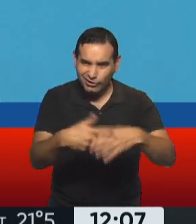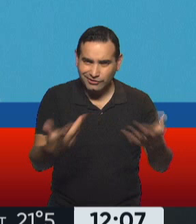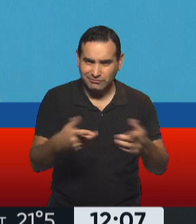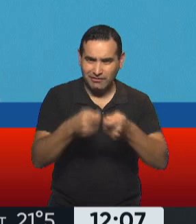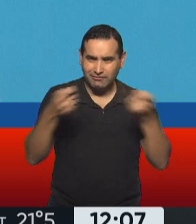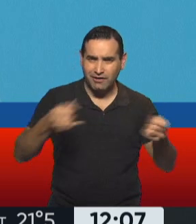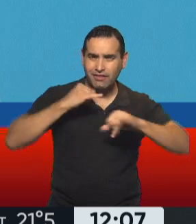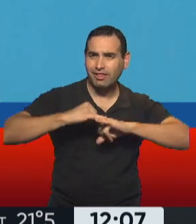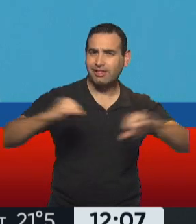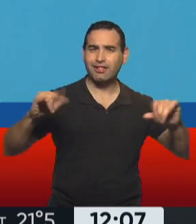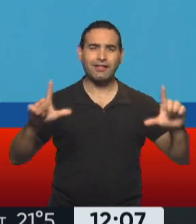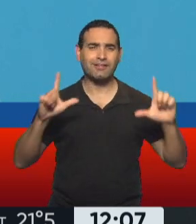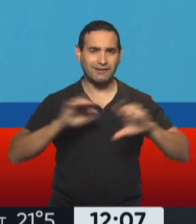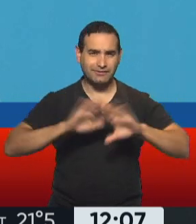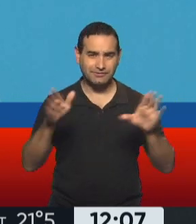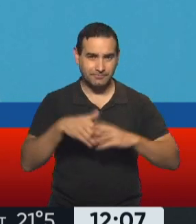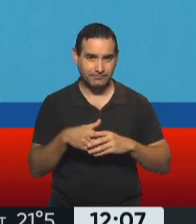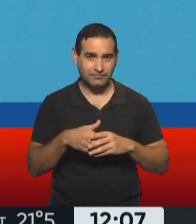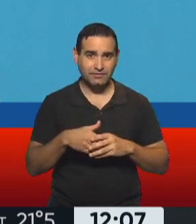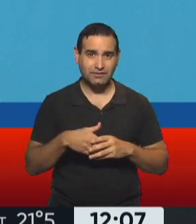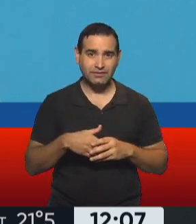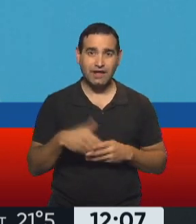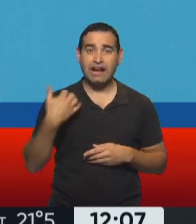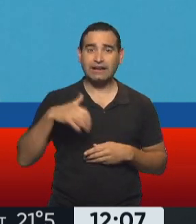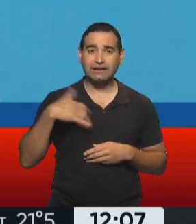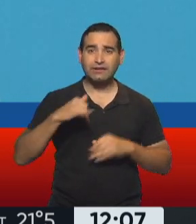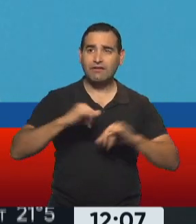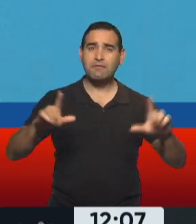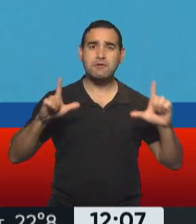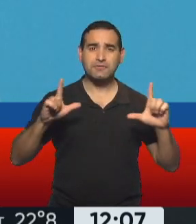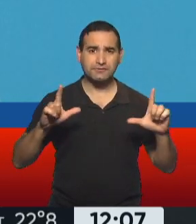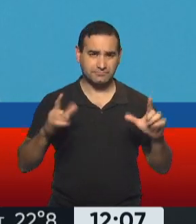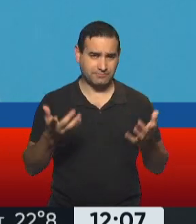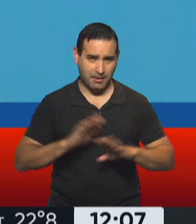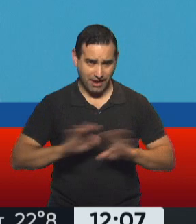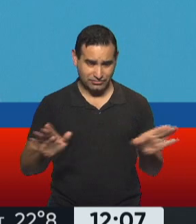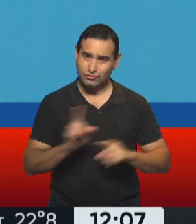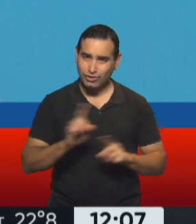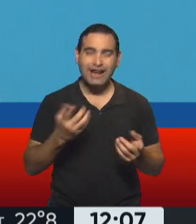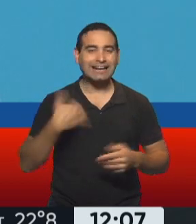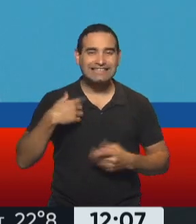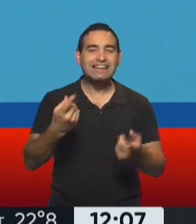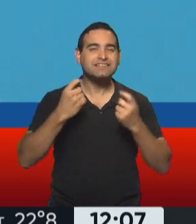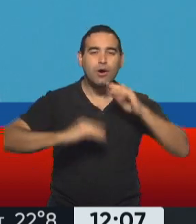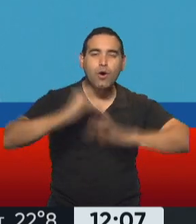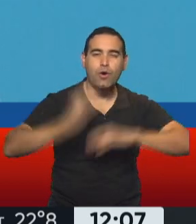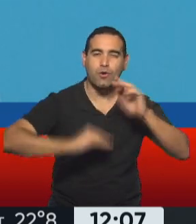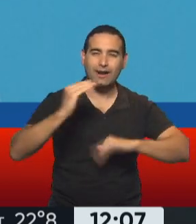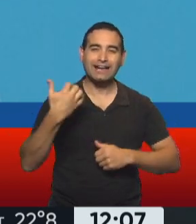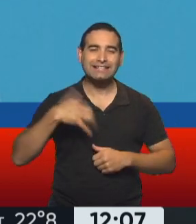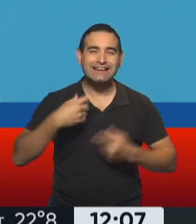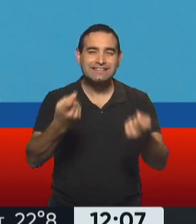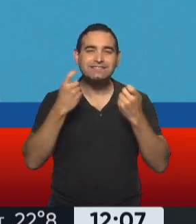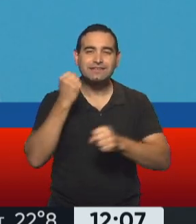marketing político. Pero la Argentina no vive del marketing político. La Argentina necesita obras, la Argentina